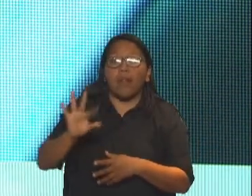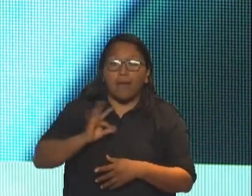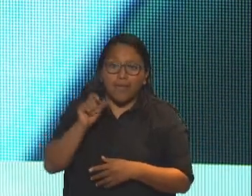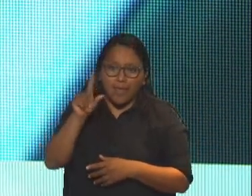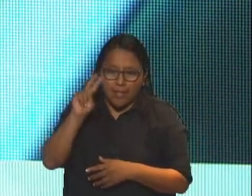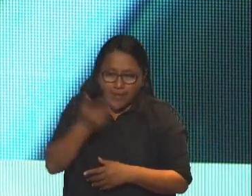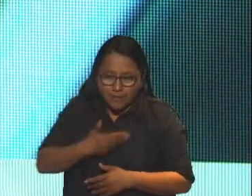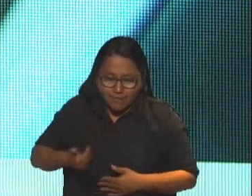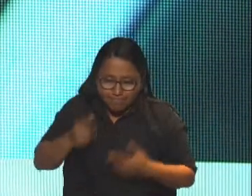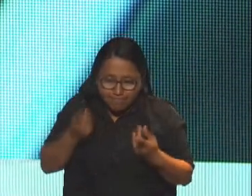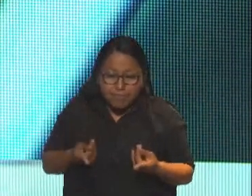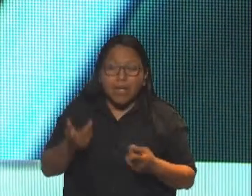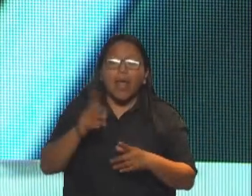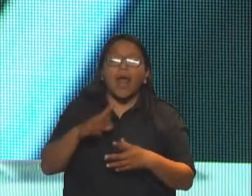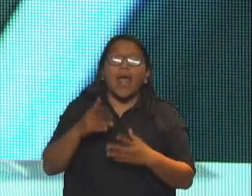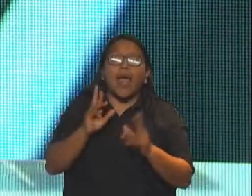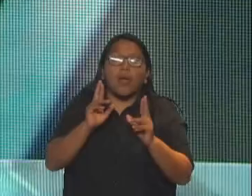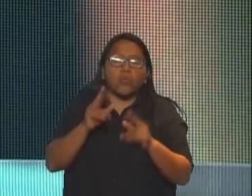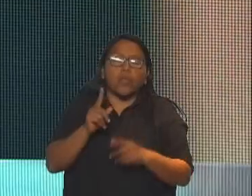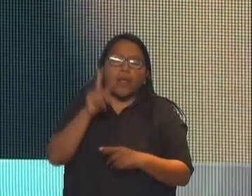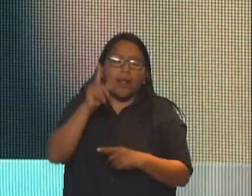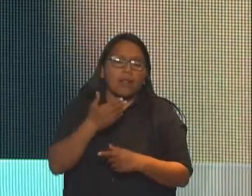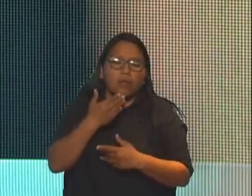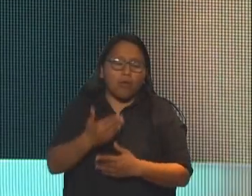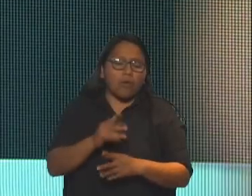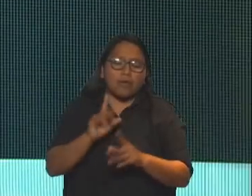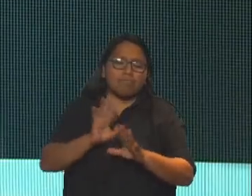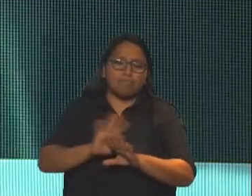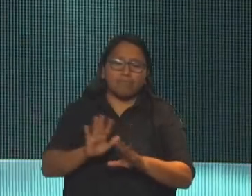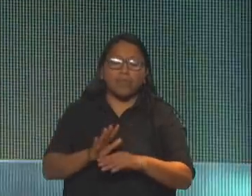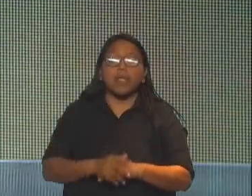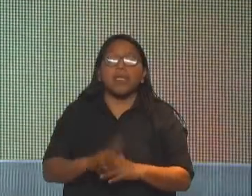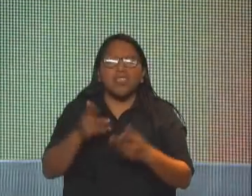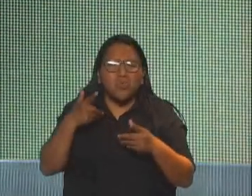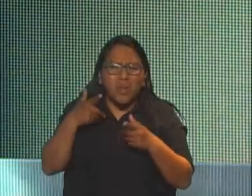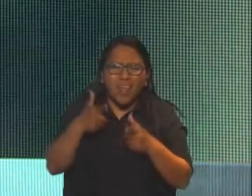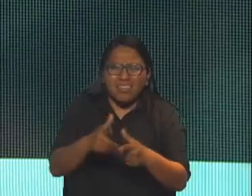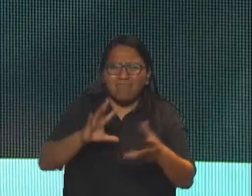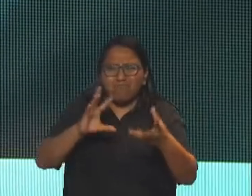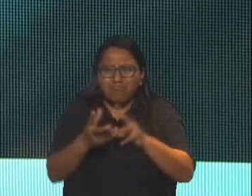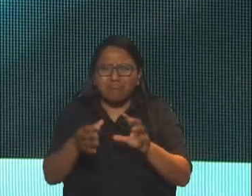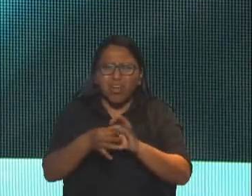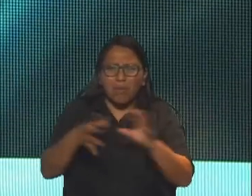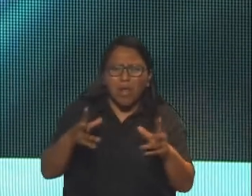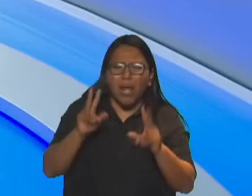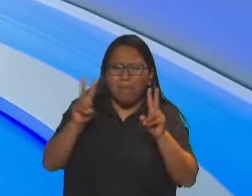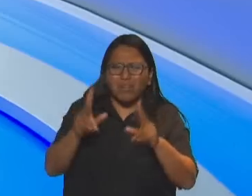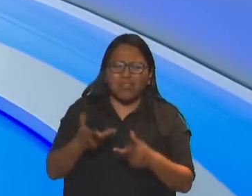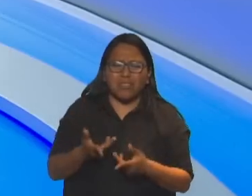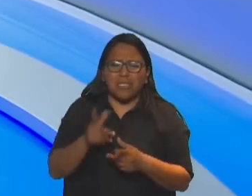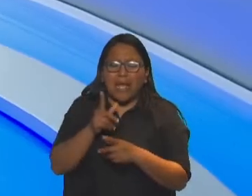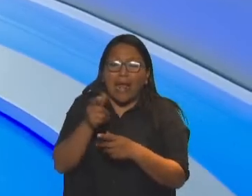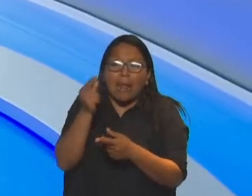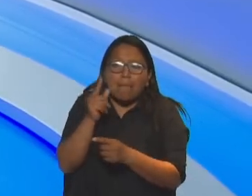también pero gracias a la sociedad no sucedió esto pero esto es un ataque a la democracia ni al peronismo es clarísimo le pegan un tiro el principal